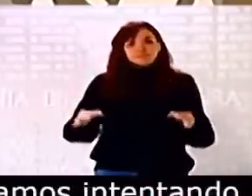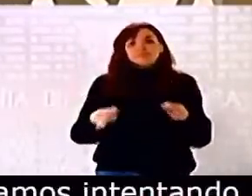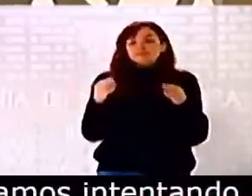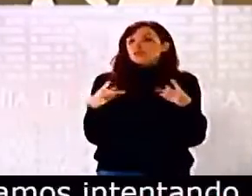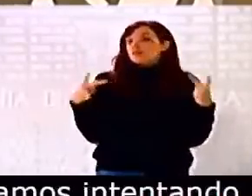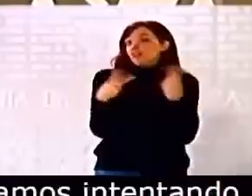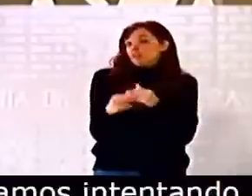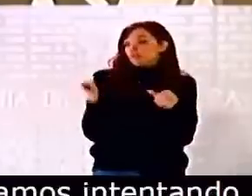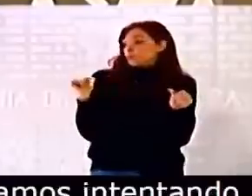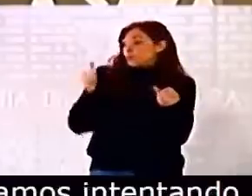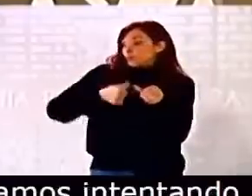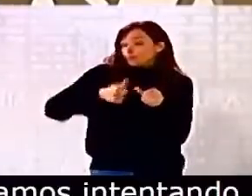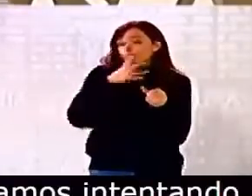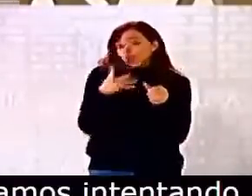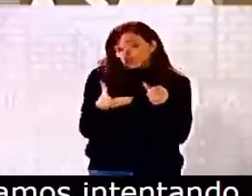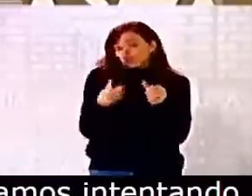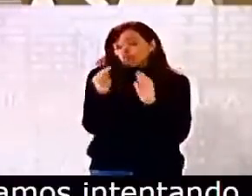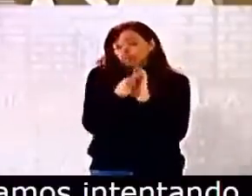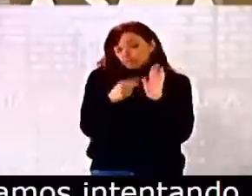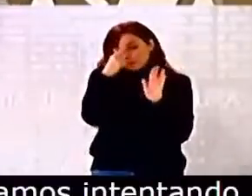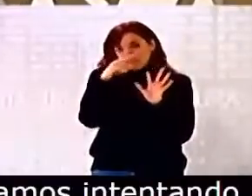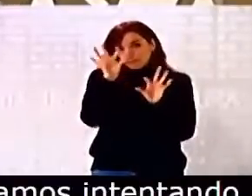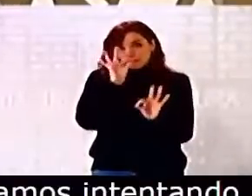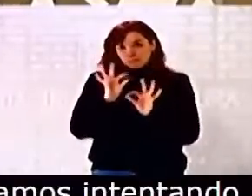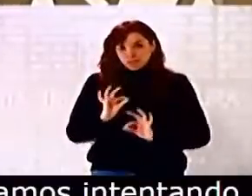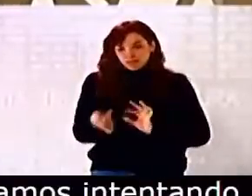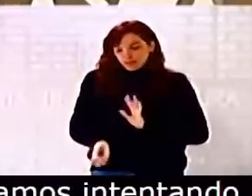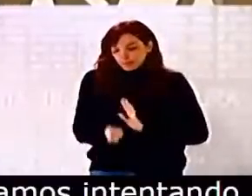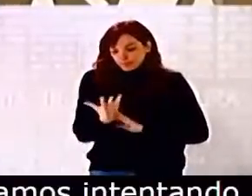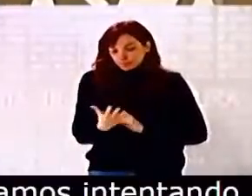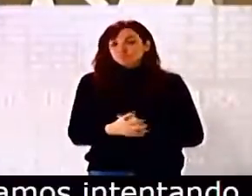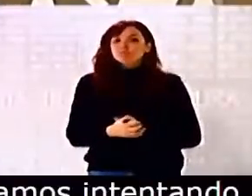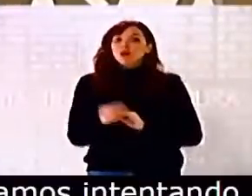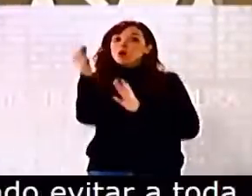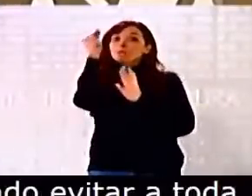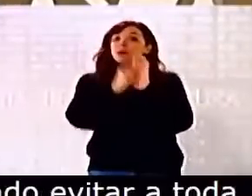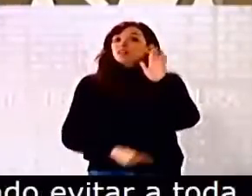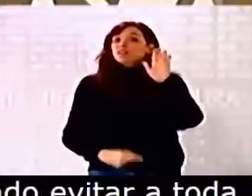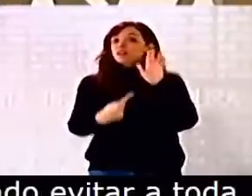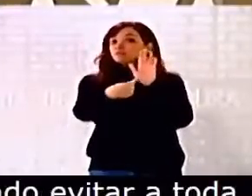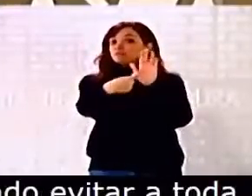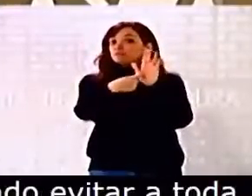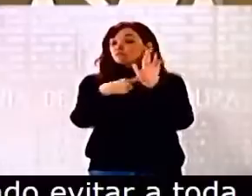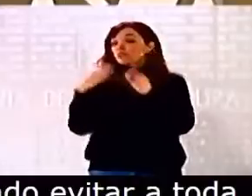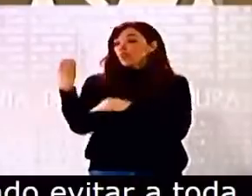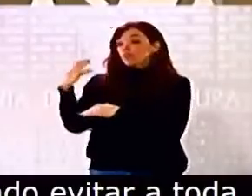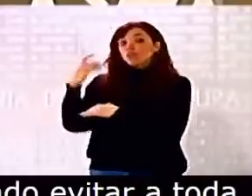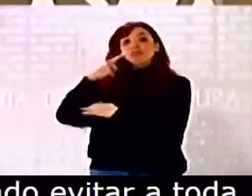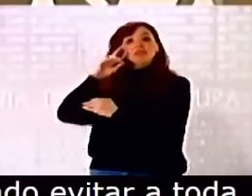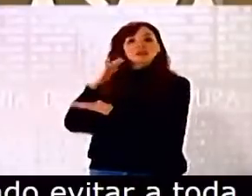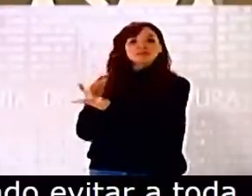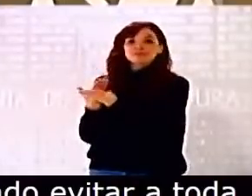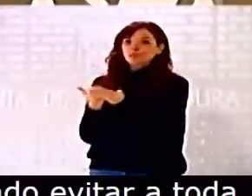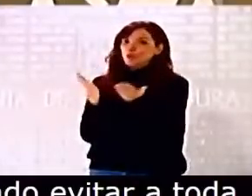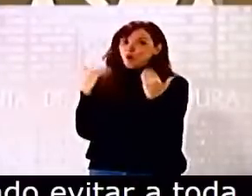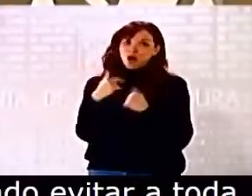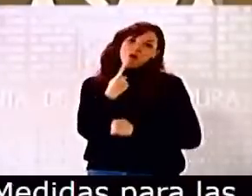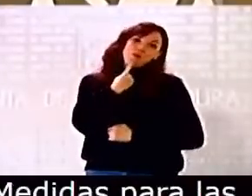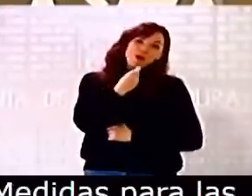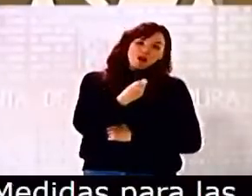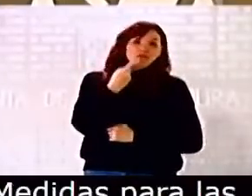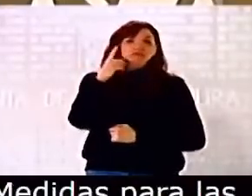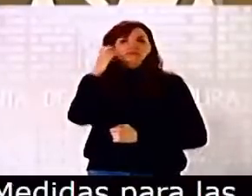toda costa con las medidas que hemos puesto en marcha. Medidas para las que no existe ninguna evidencia científica. Ya nos gustaría contar con alguna